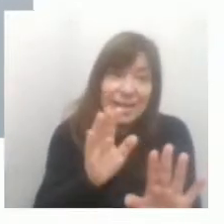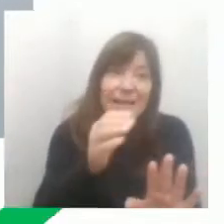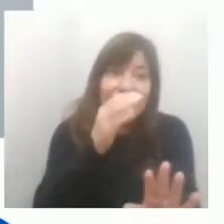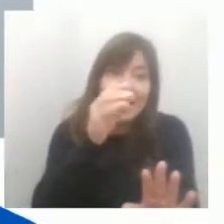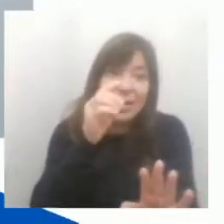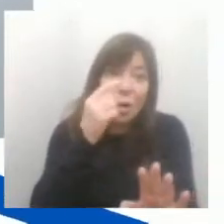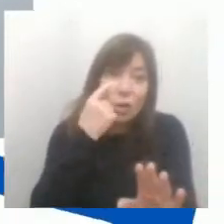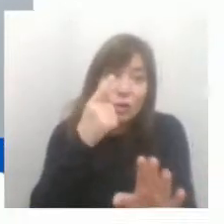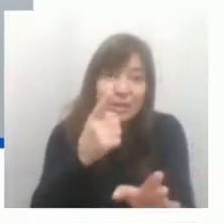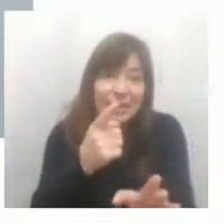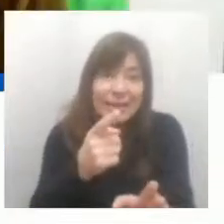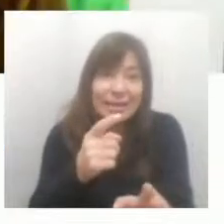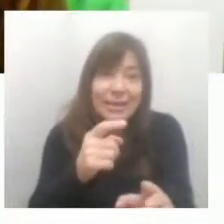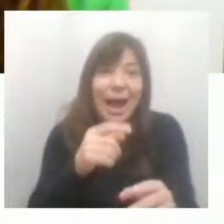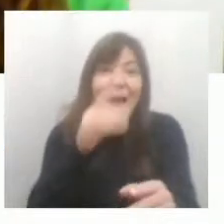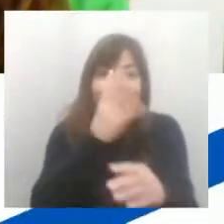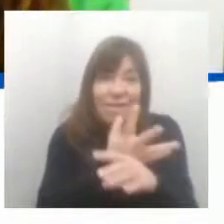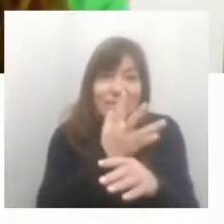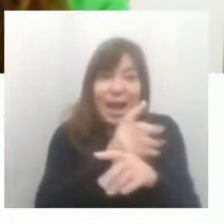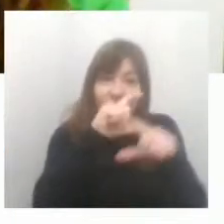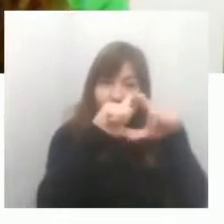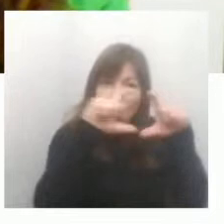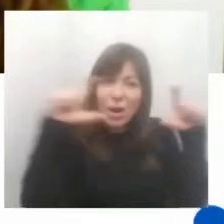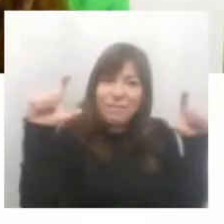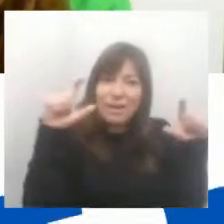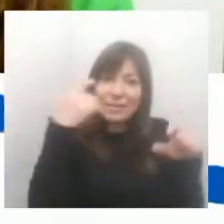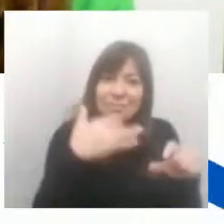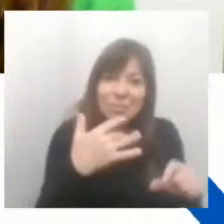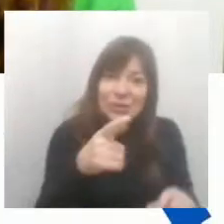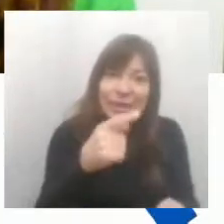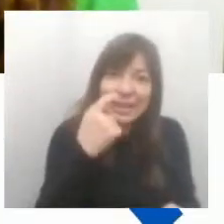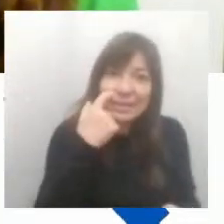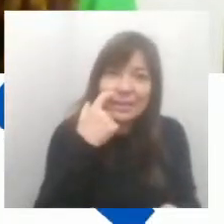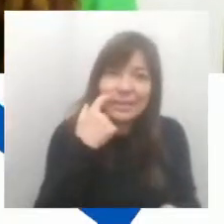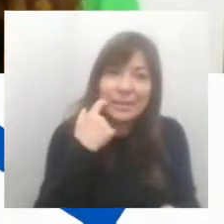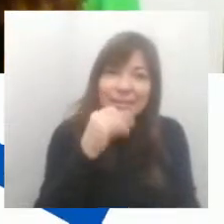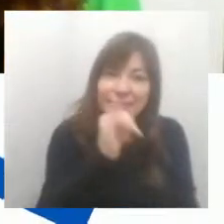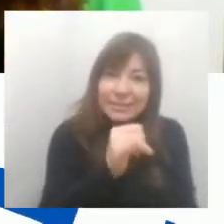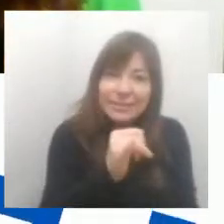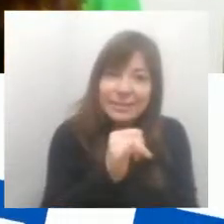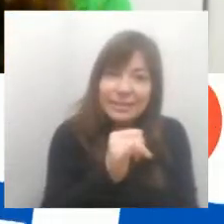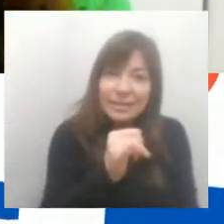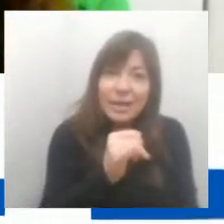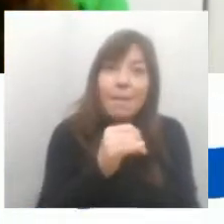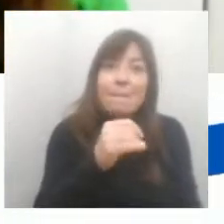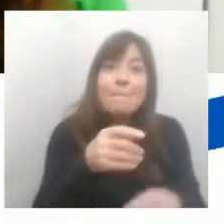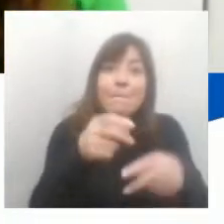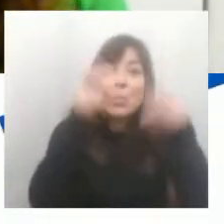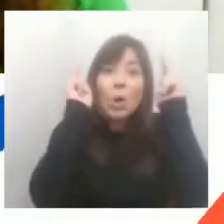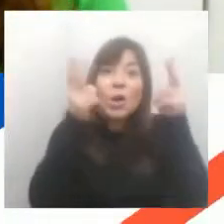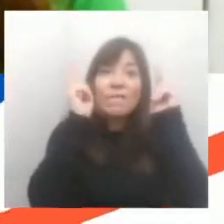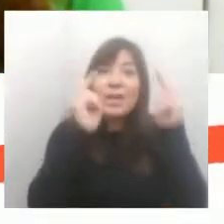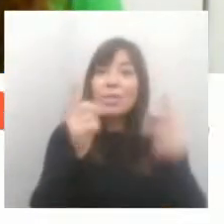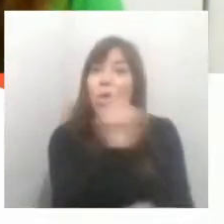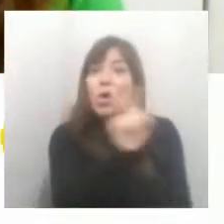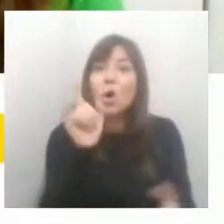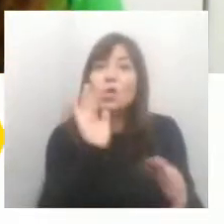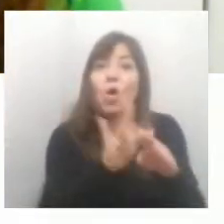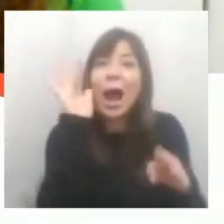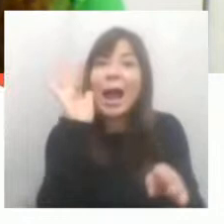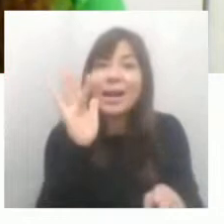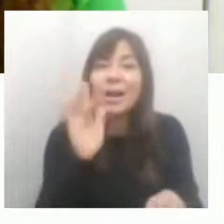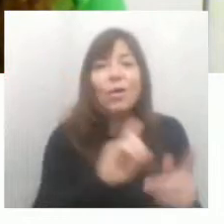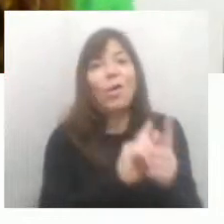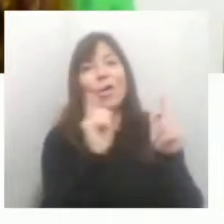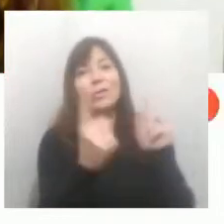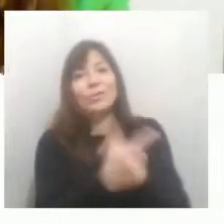presente. Te lo Y por comentamos supuesto, por en ese este día. caso era prohibido no tocar, ya, contrario a lo que